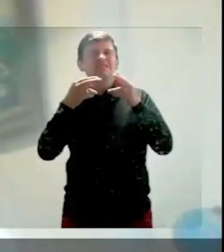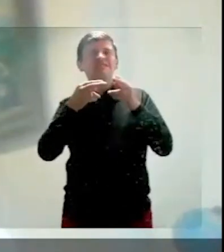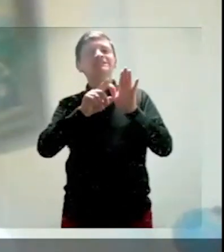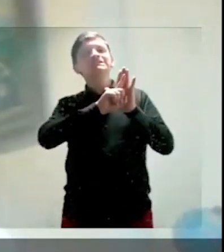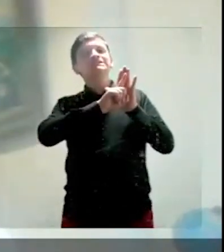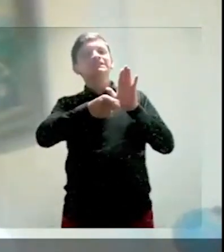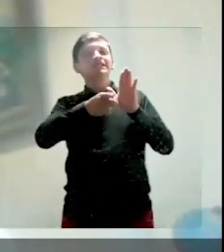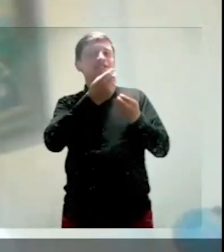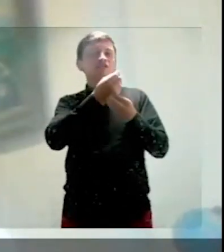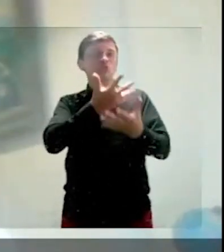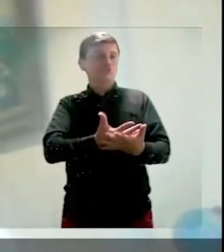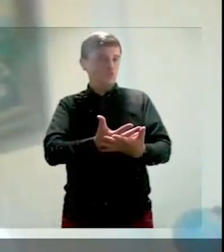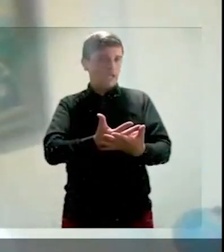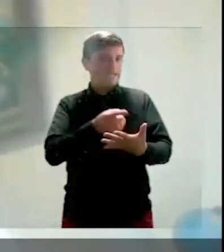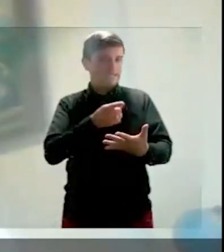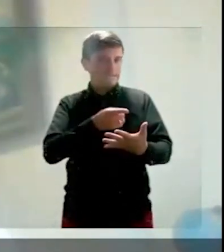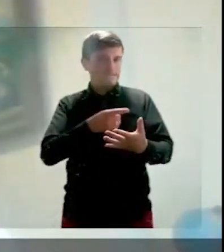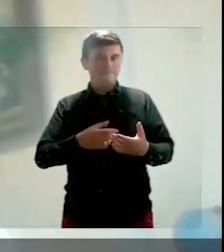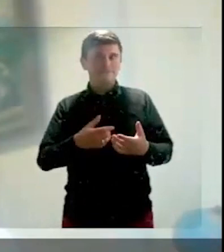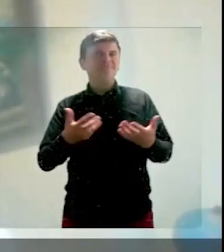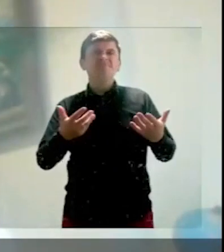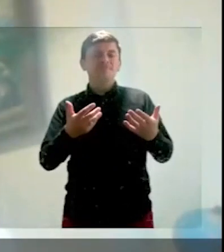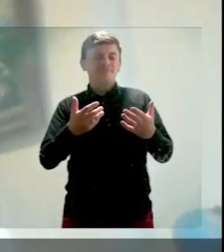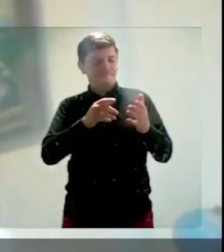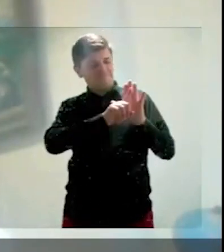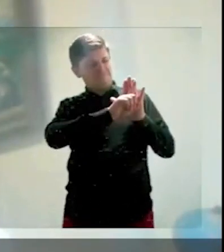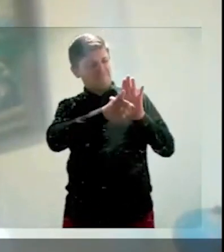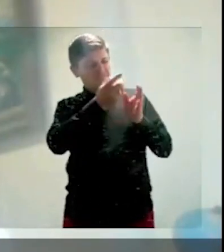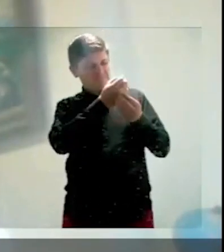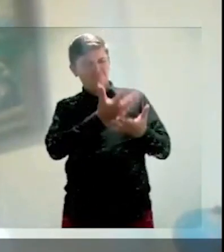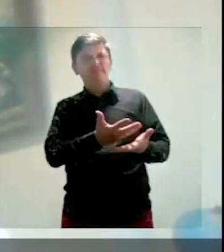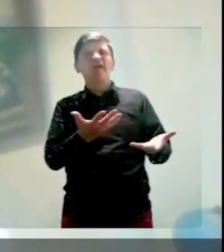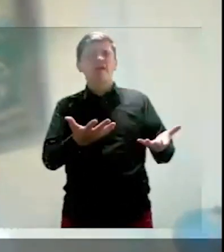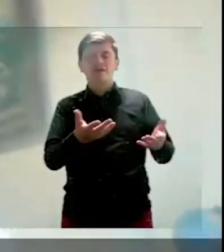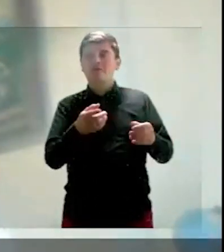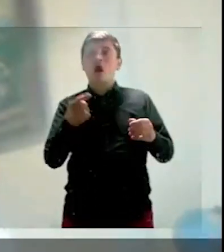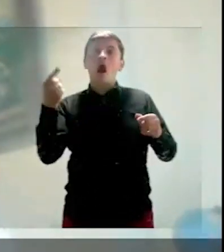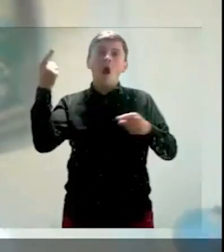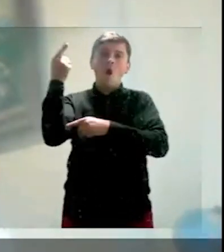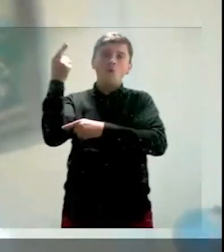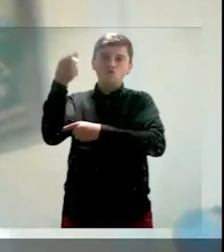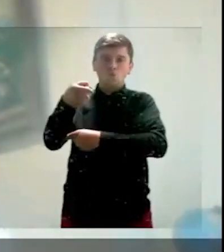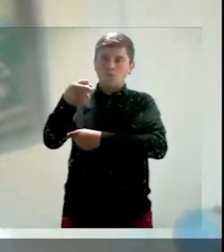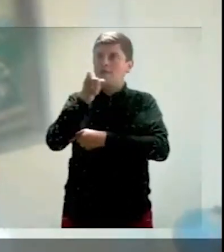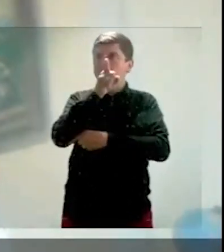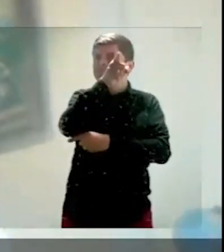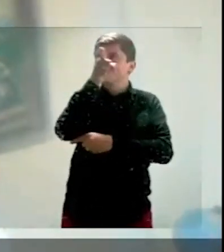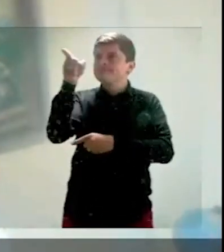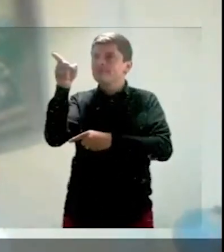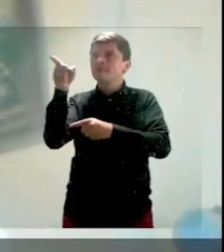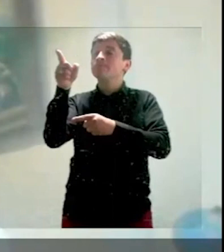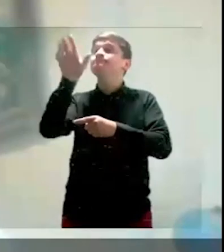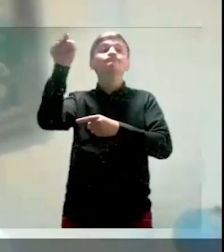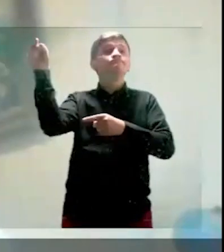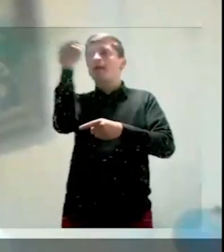¿no? En donde se convocan a todas las autoridades a que hagan lo